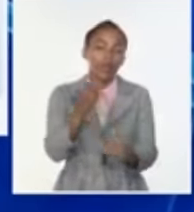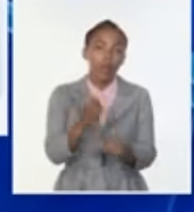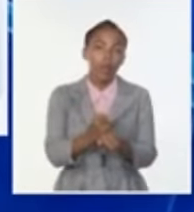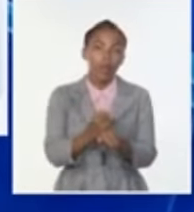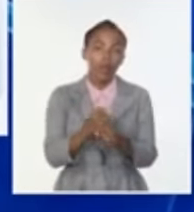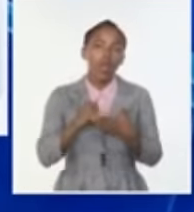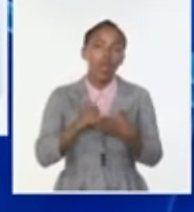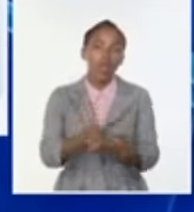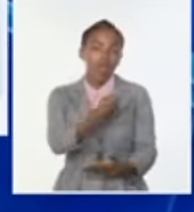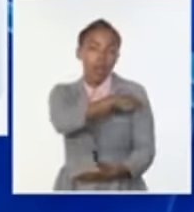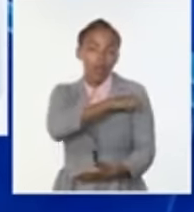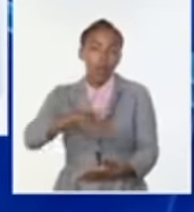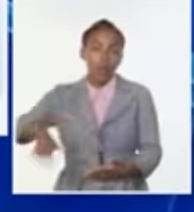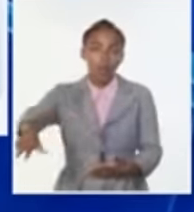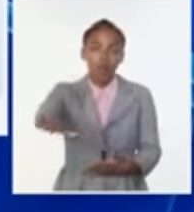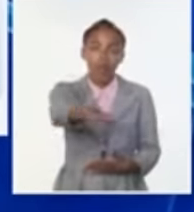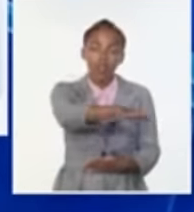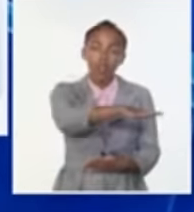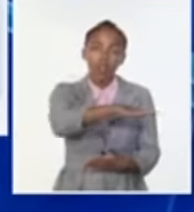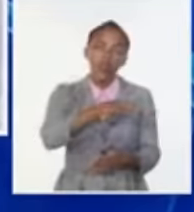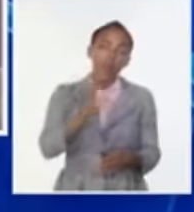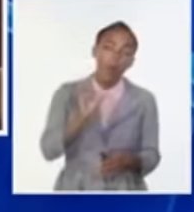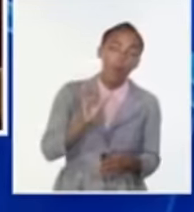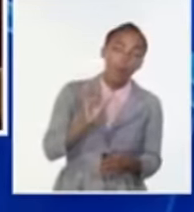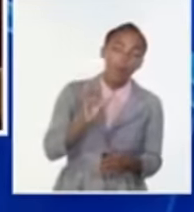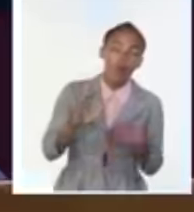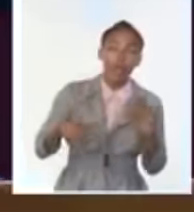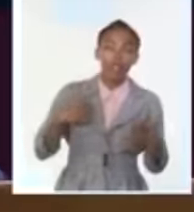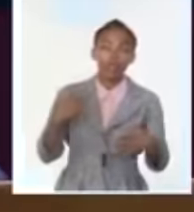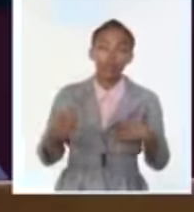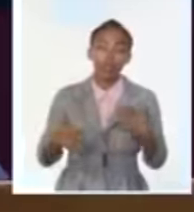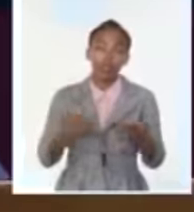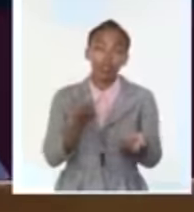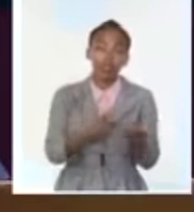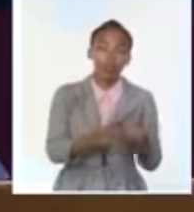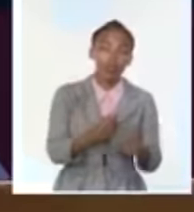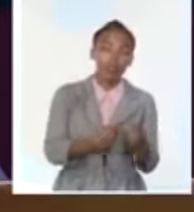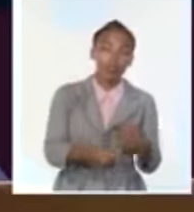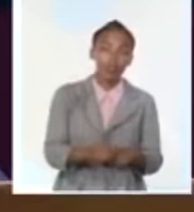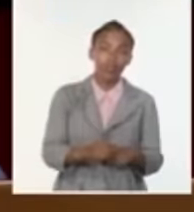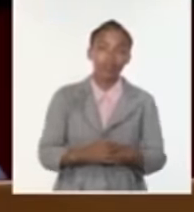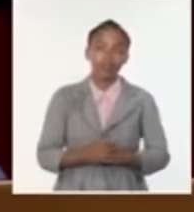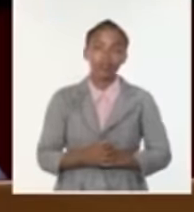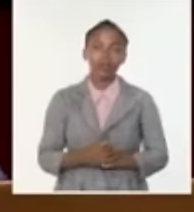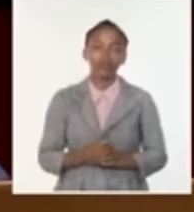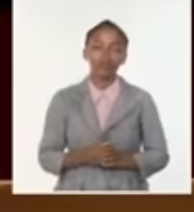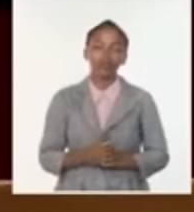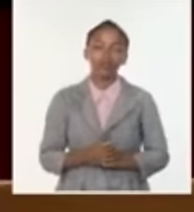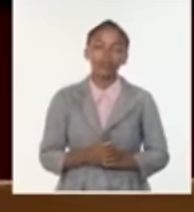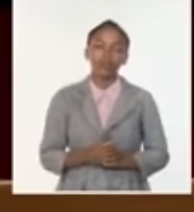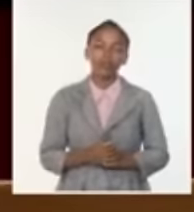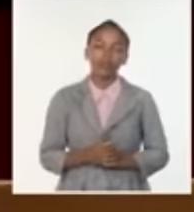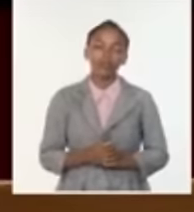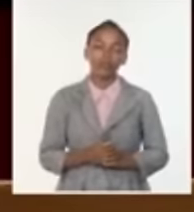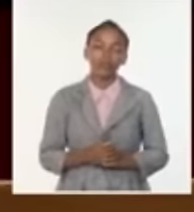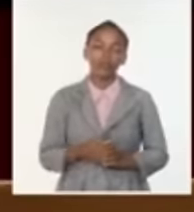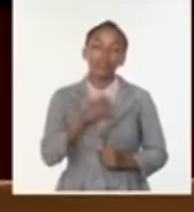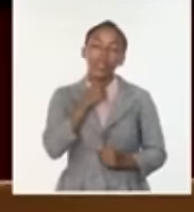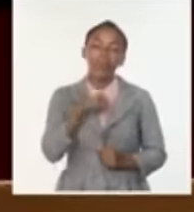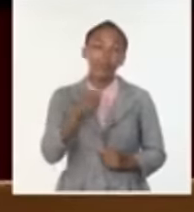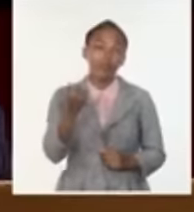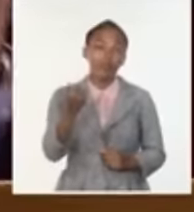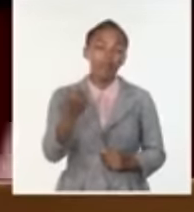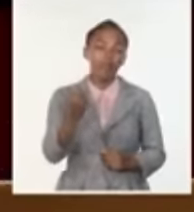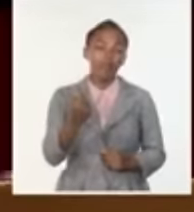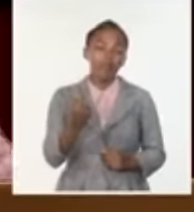actividades comerciales, en algunos casos legales, pero en otros ilegales. Los montos, de acuerdo a estimados que se ha